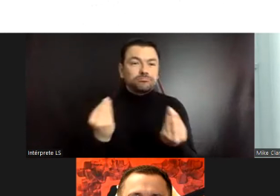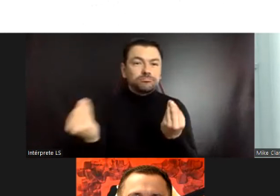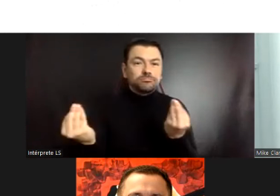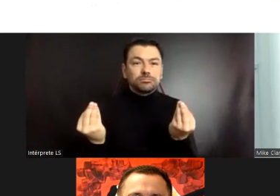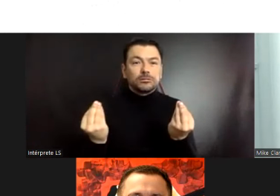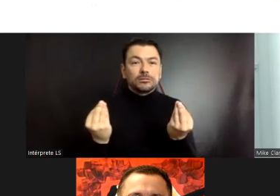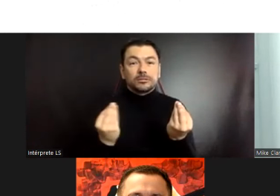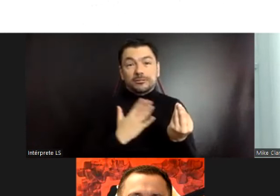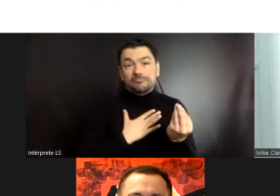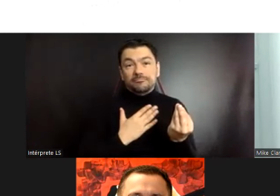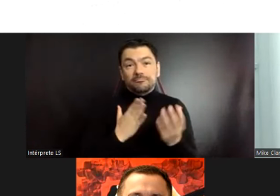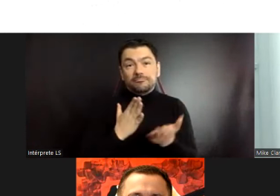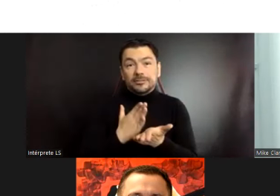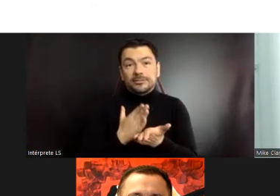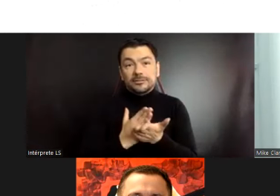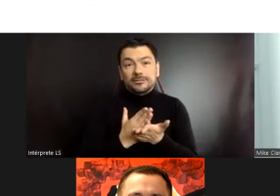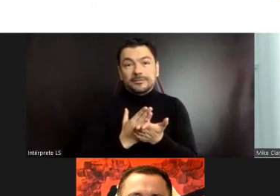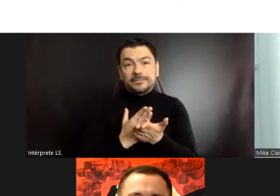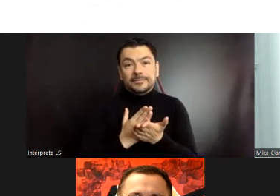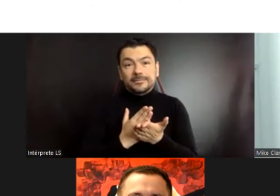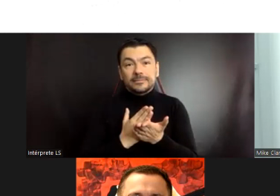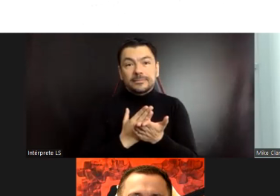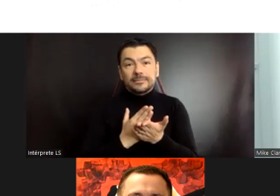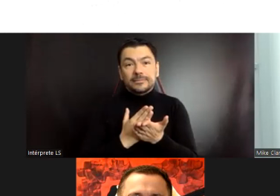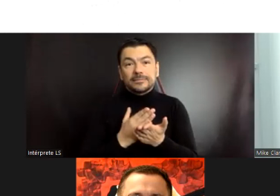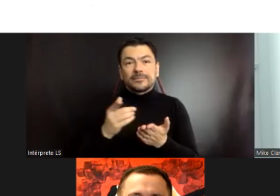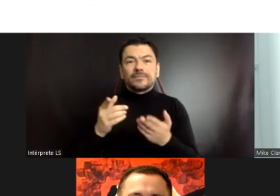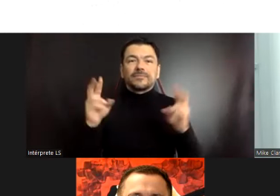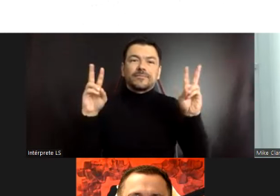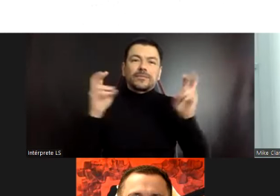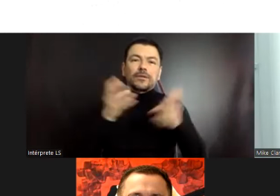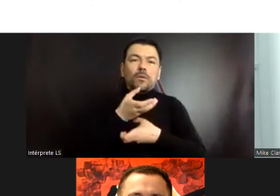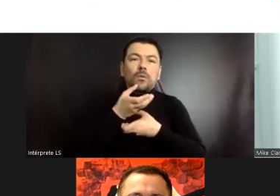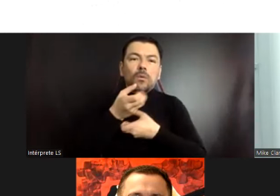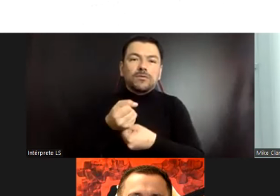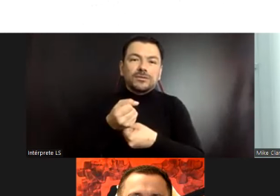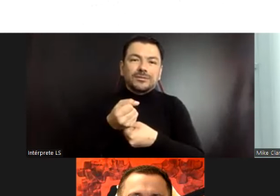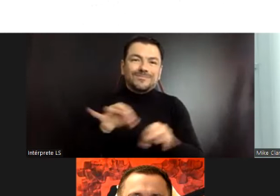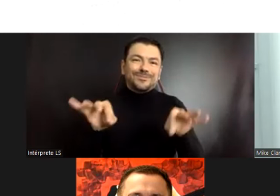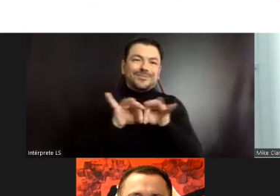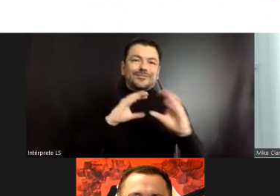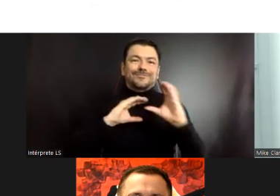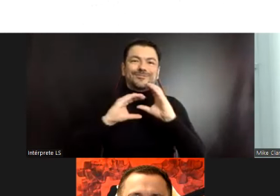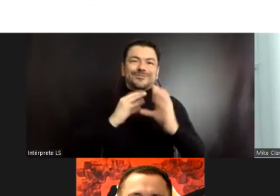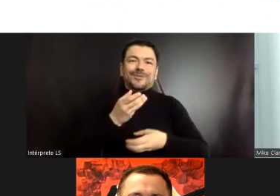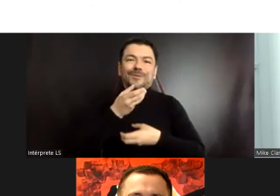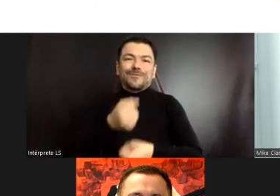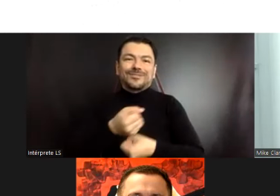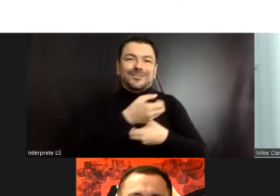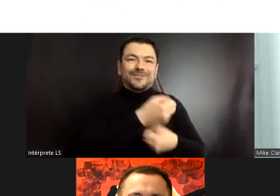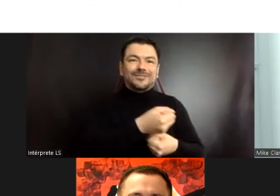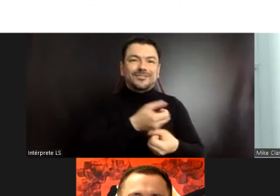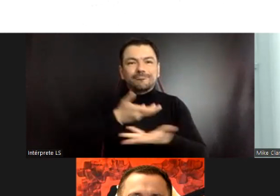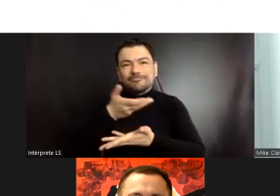parte de construir confianza con ellos, es algo a lo que le llamamos escucha social, que significa